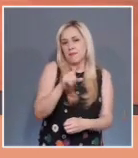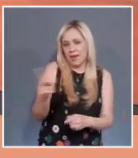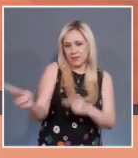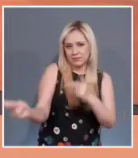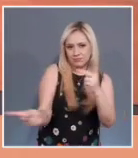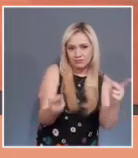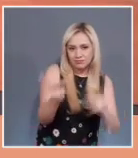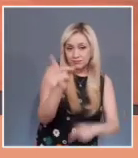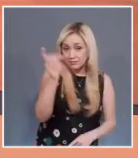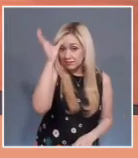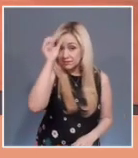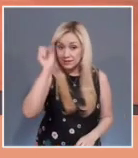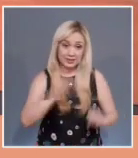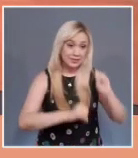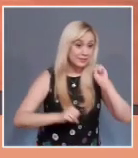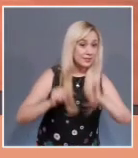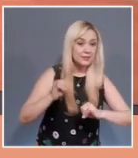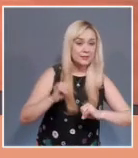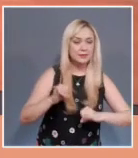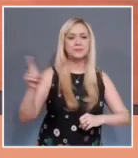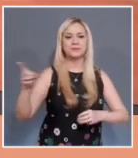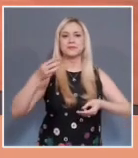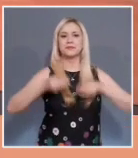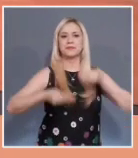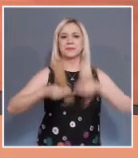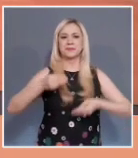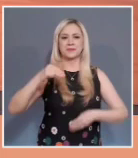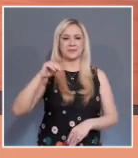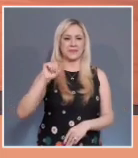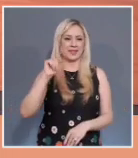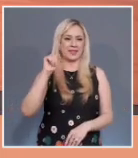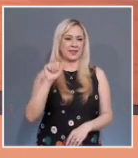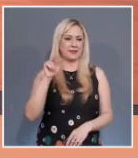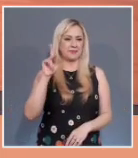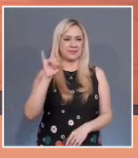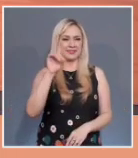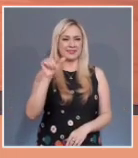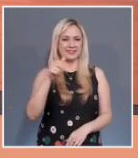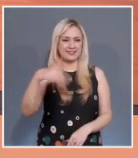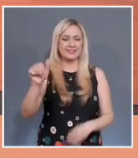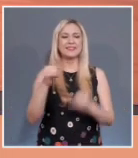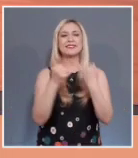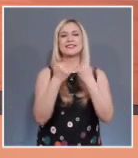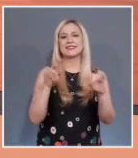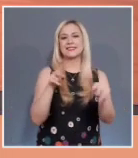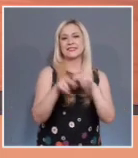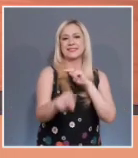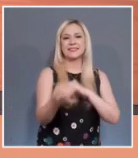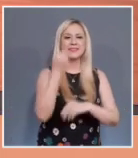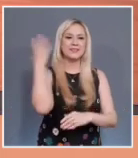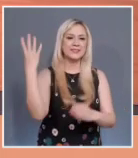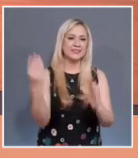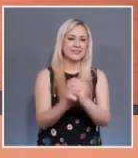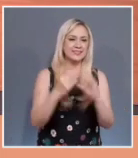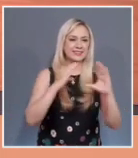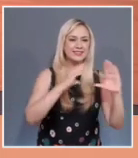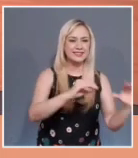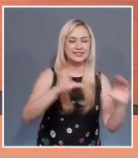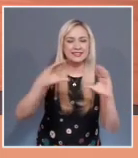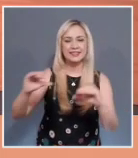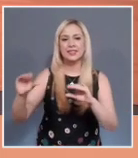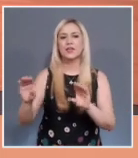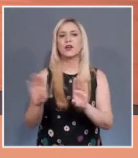la Mata Pizaña al participar en la inauguración del seminario Reforma Electoral y Democracia, miradas desde el derecho común